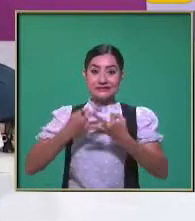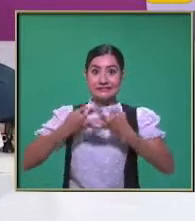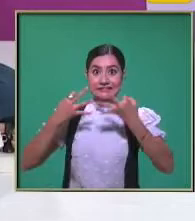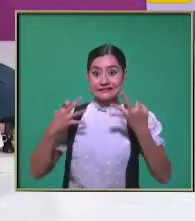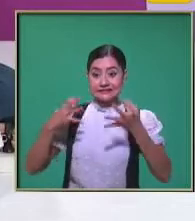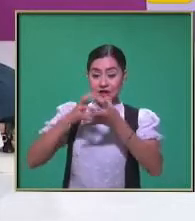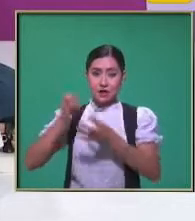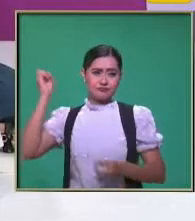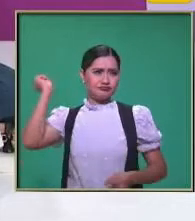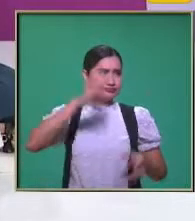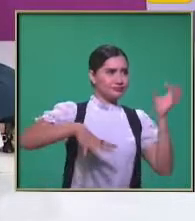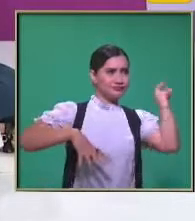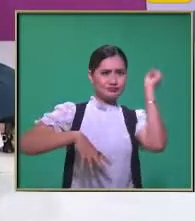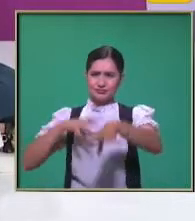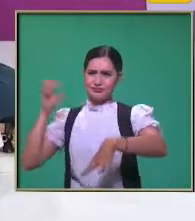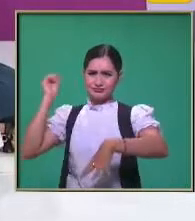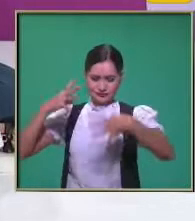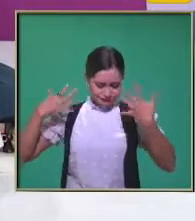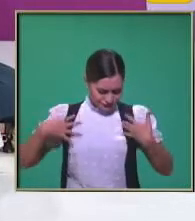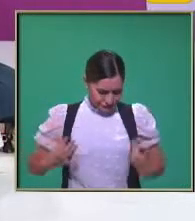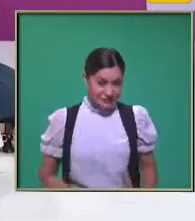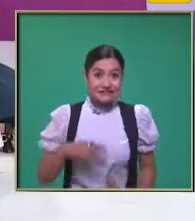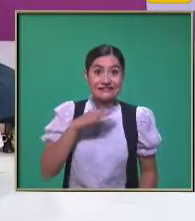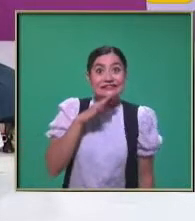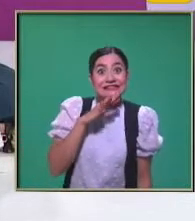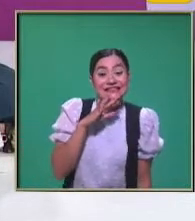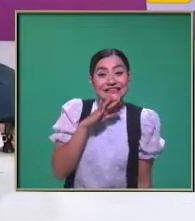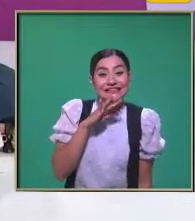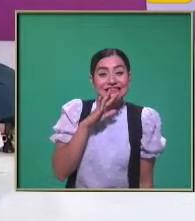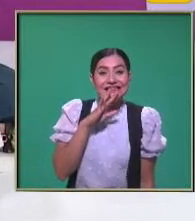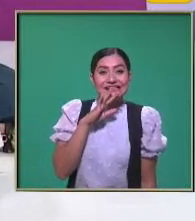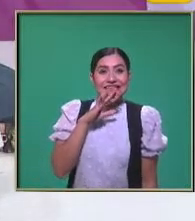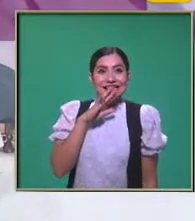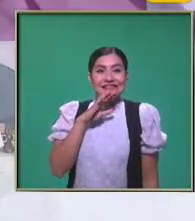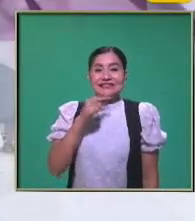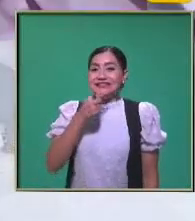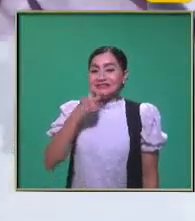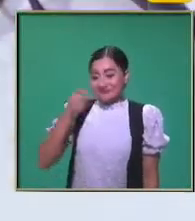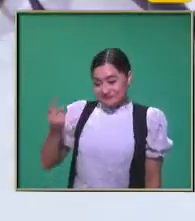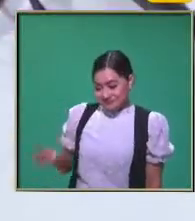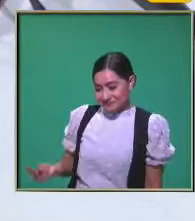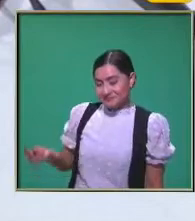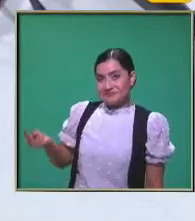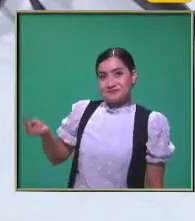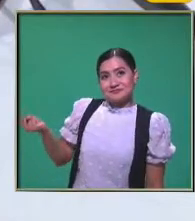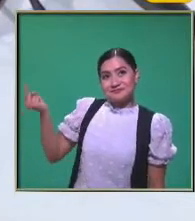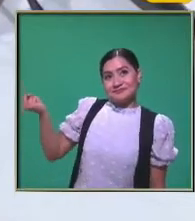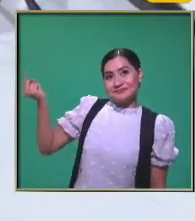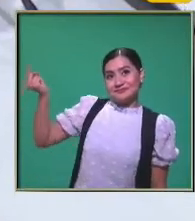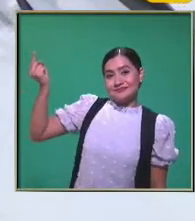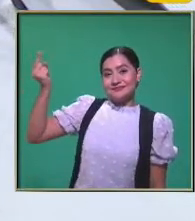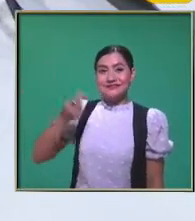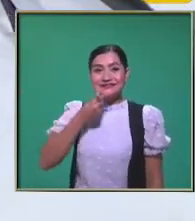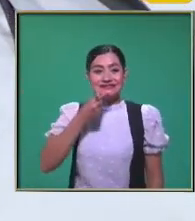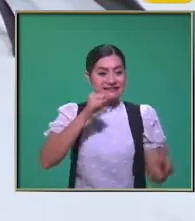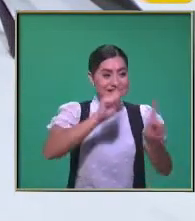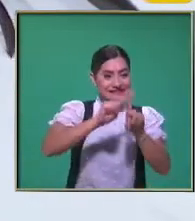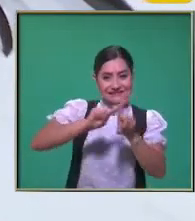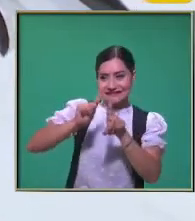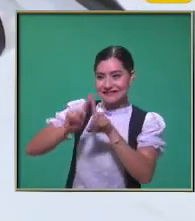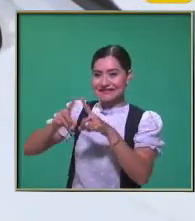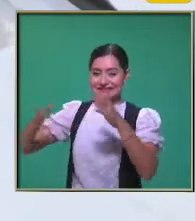cómo terminamos todos, claro que súper sucios, pero todos, desde el más chiquito al más grande, estábamos